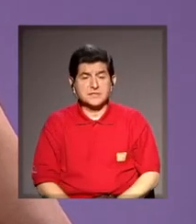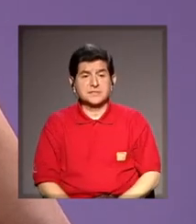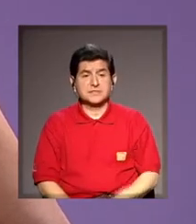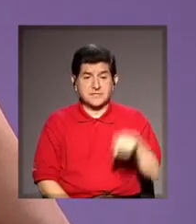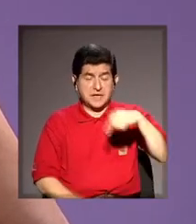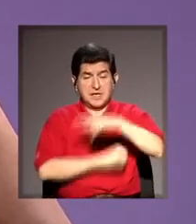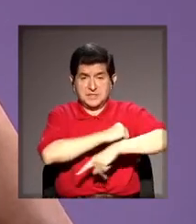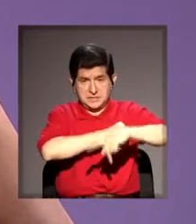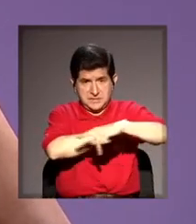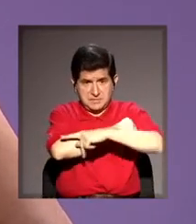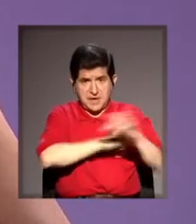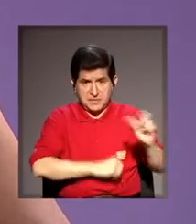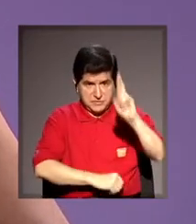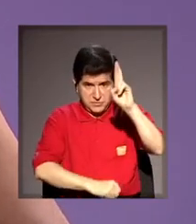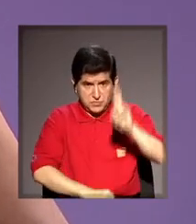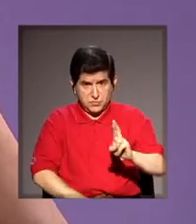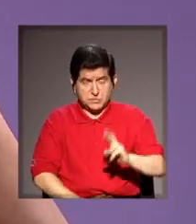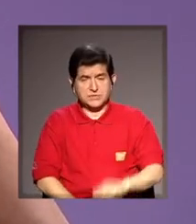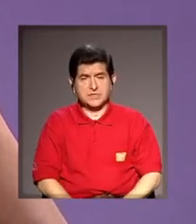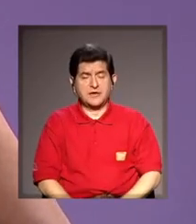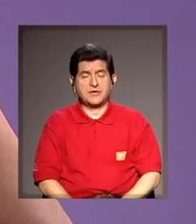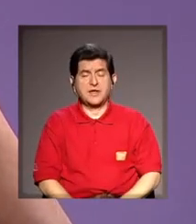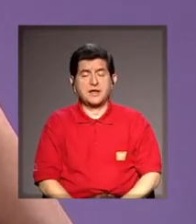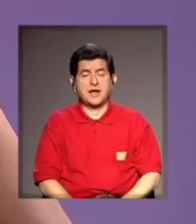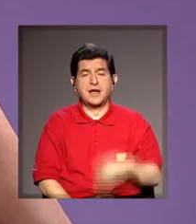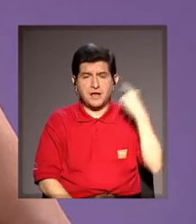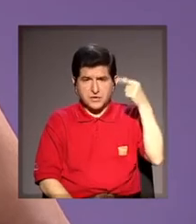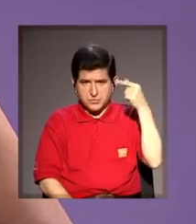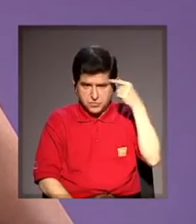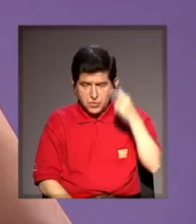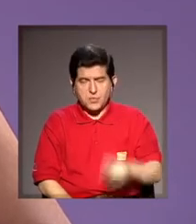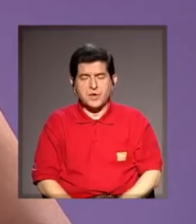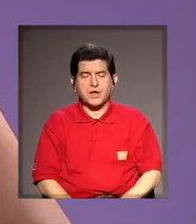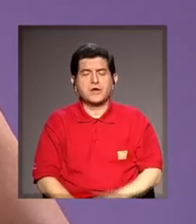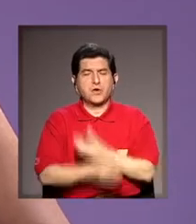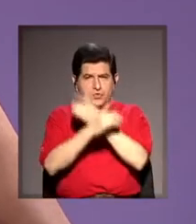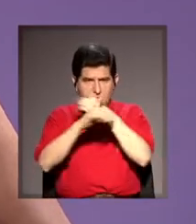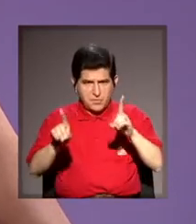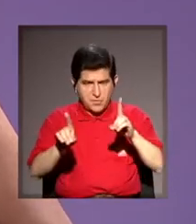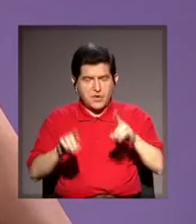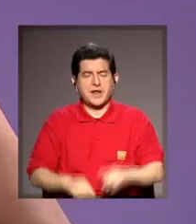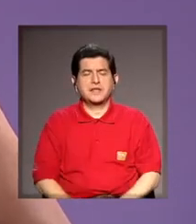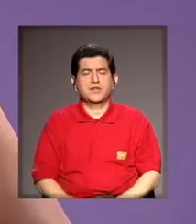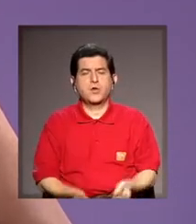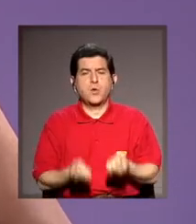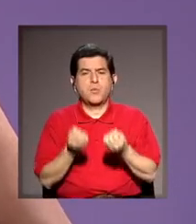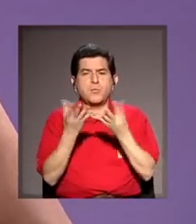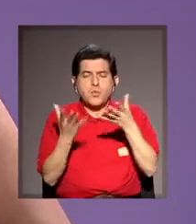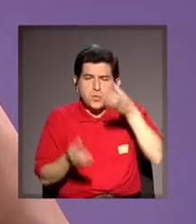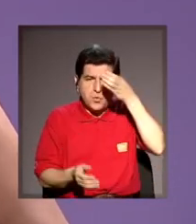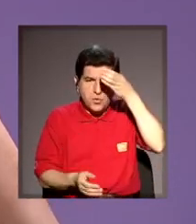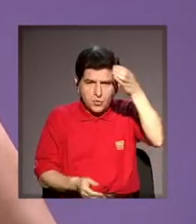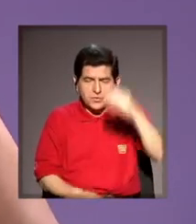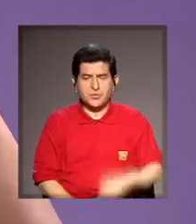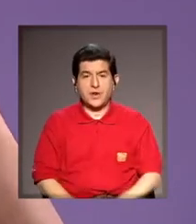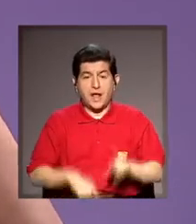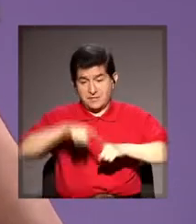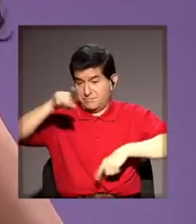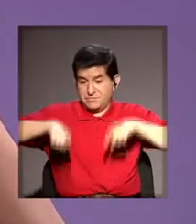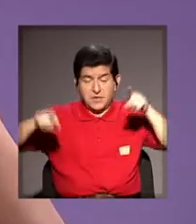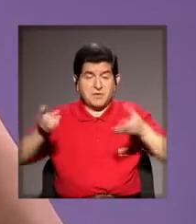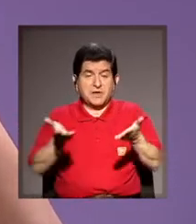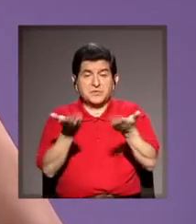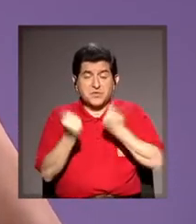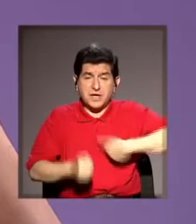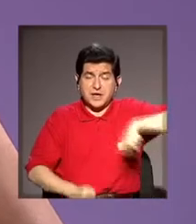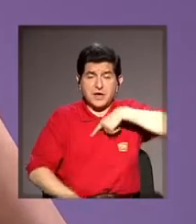estado costarricense democrático pluricultural diverso y nosotros y nosotros lo que buscamos